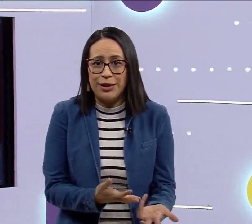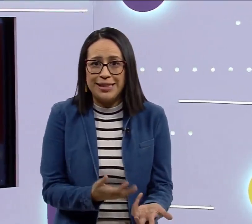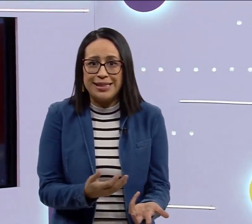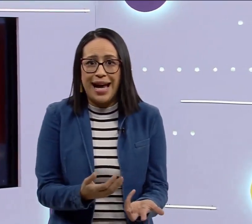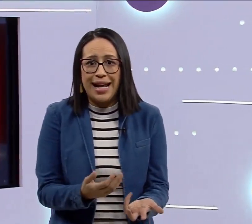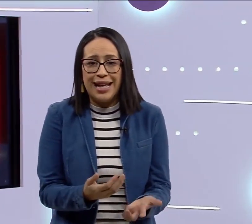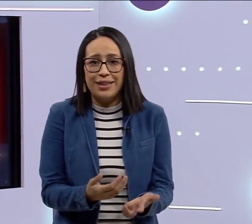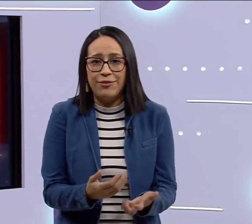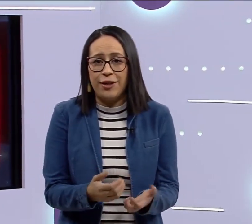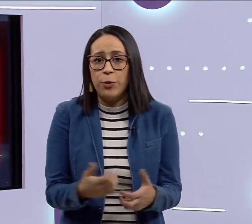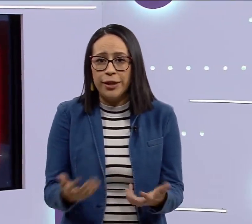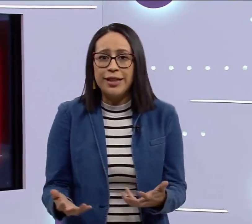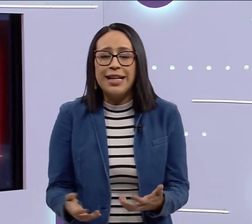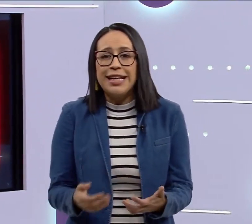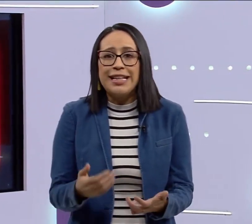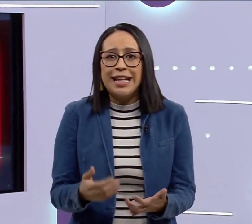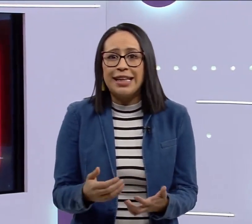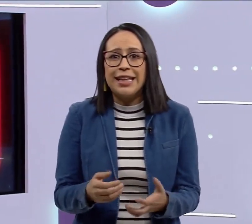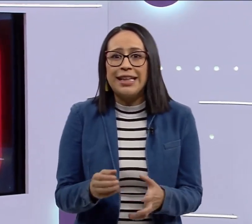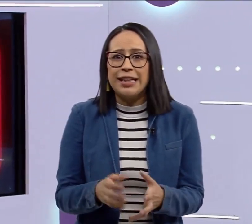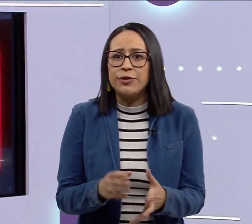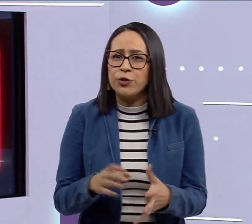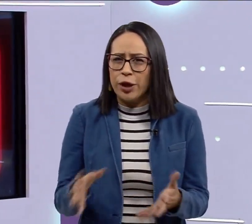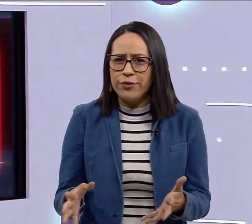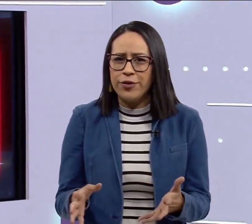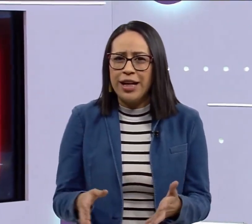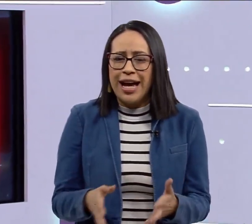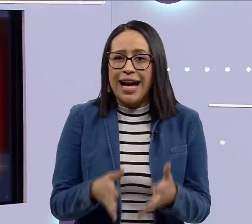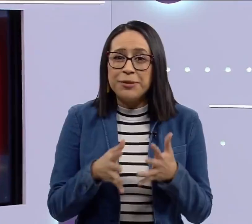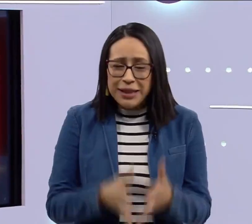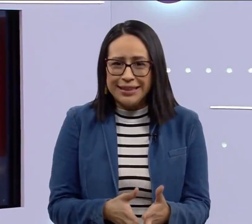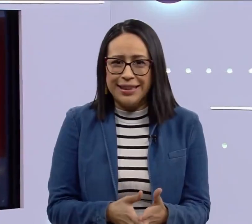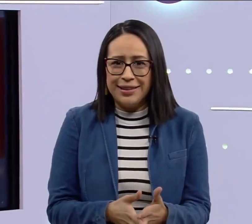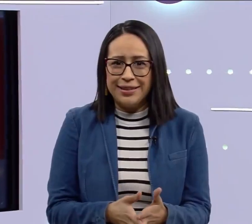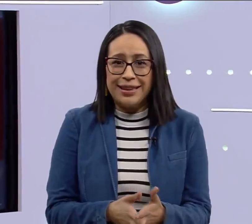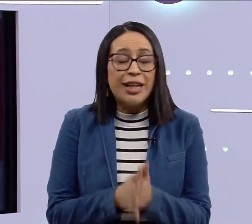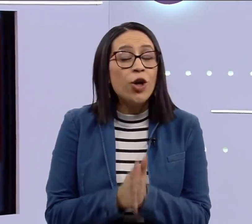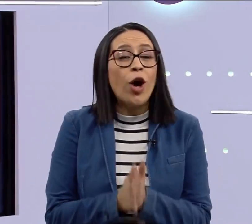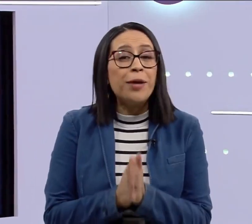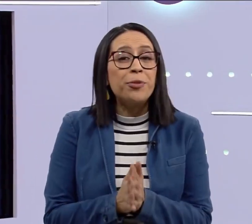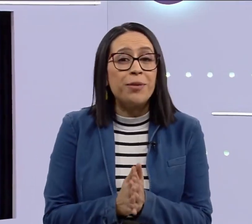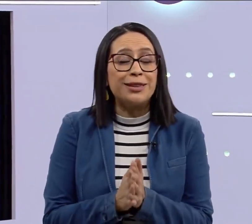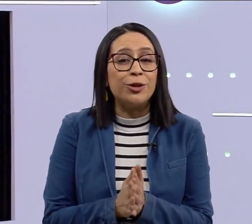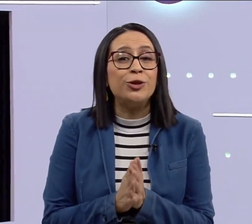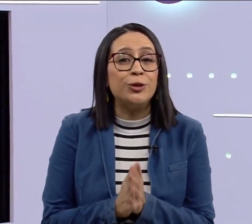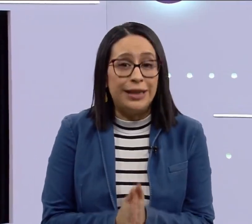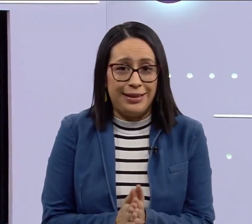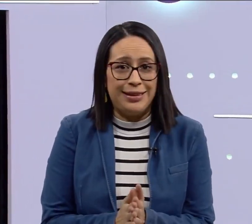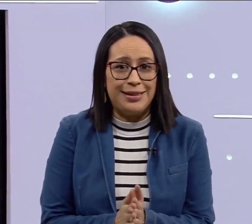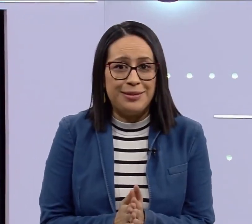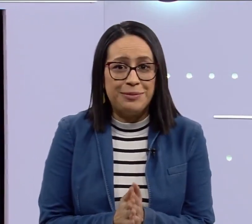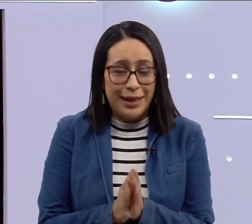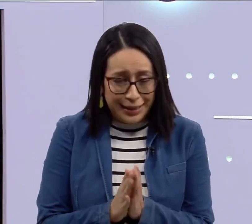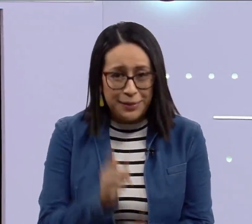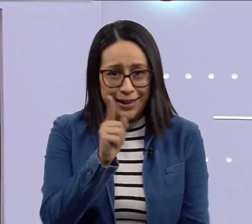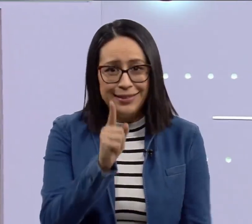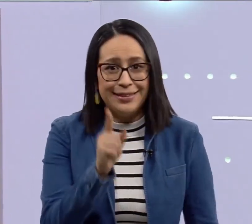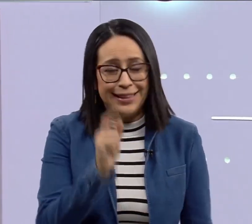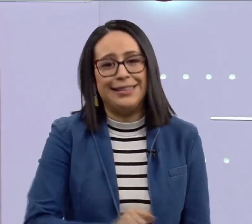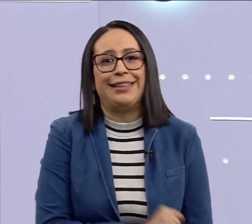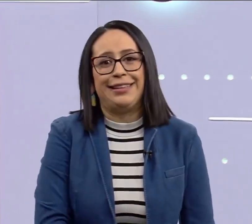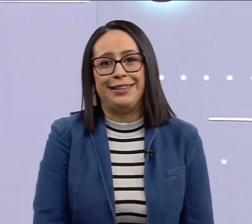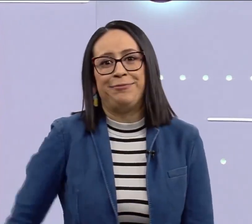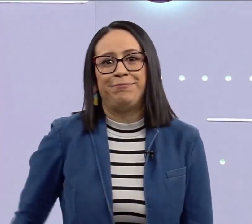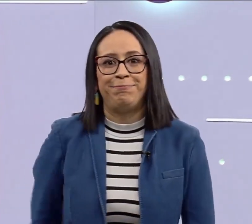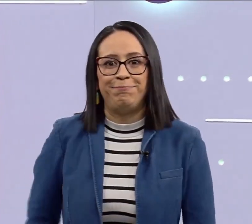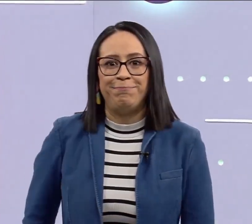los periodistas Alan Feuer y Natalie Kittreff, admiten que no hay pruebas contundentes. Para que vean de